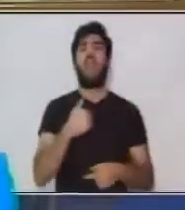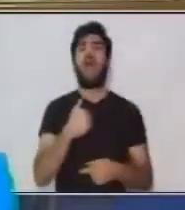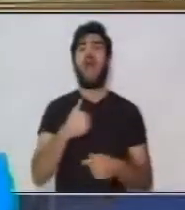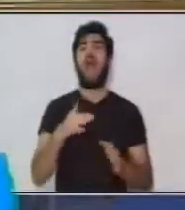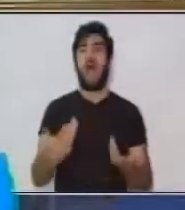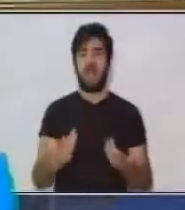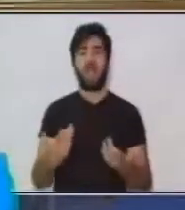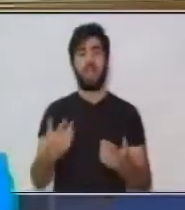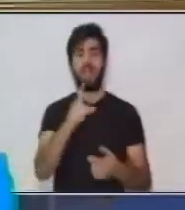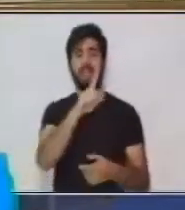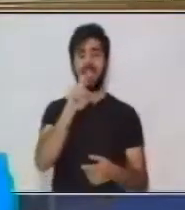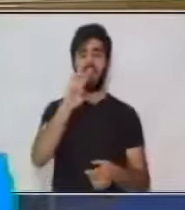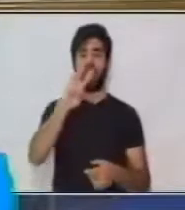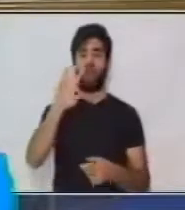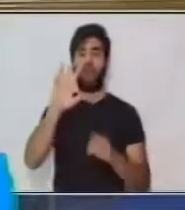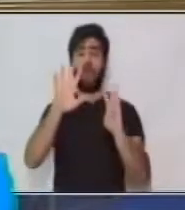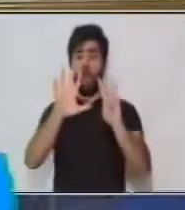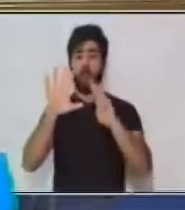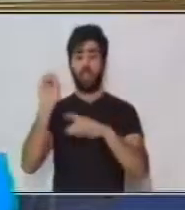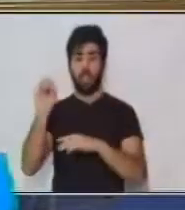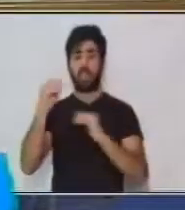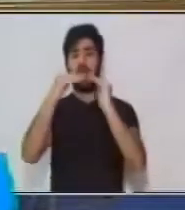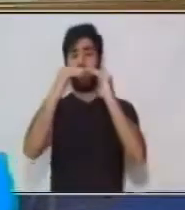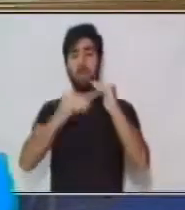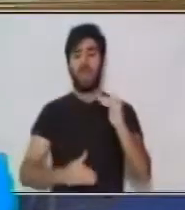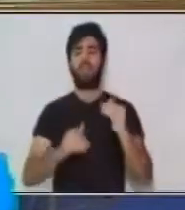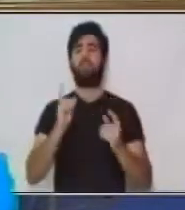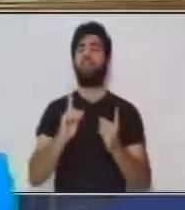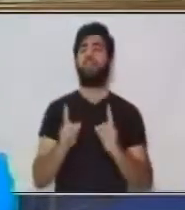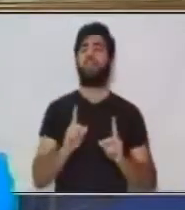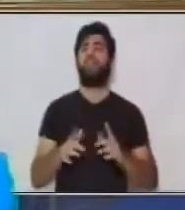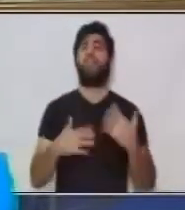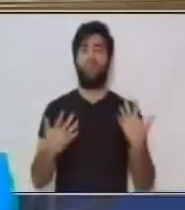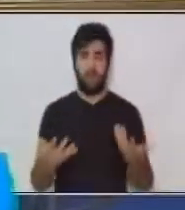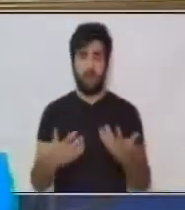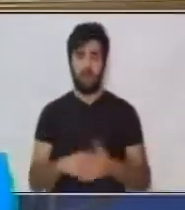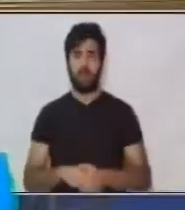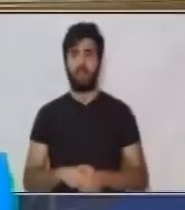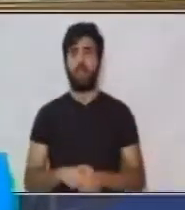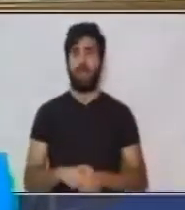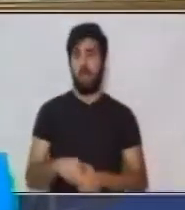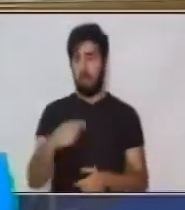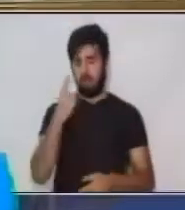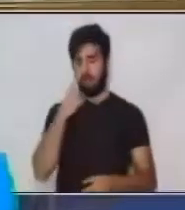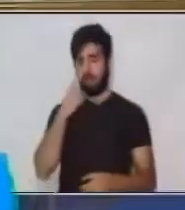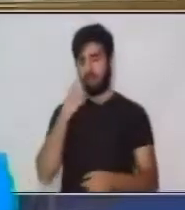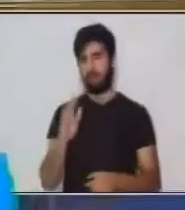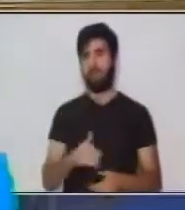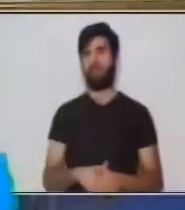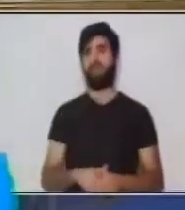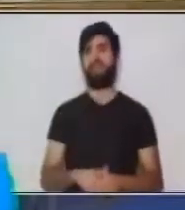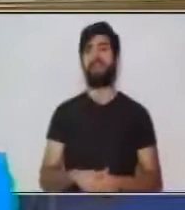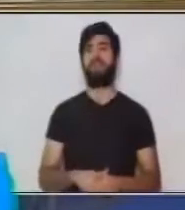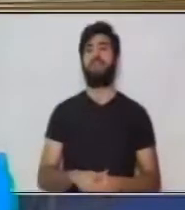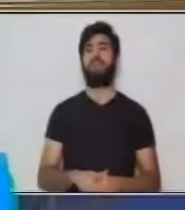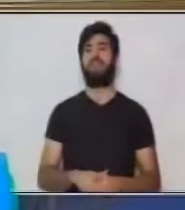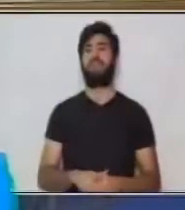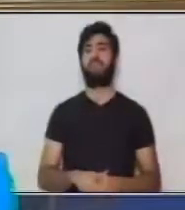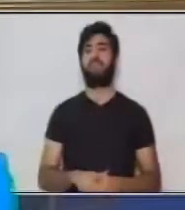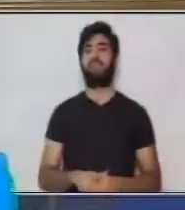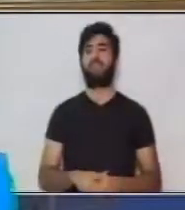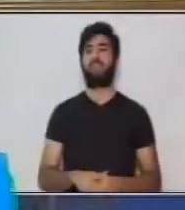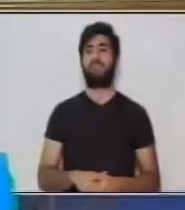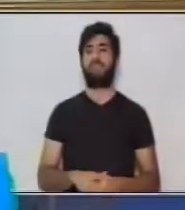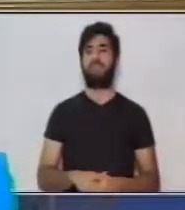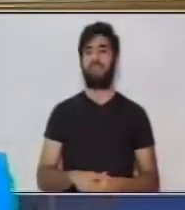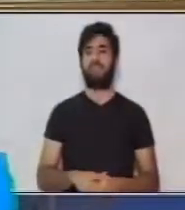varias, ¿verdad? Hay varias que tienen esa característica. Vamos a elegir a una. Bueno, vamos